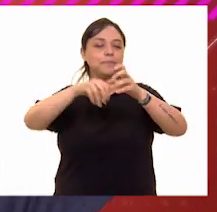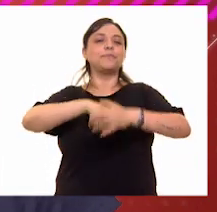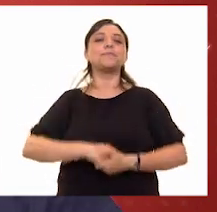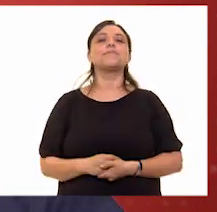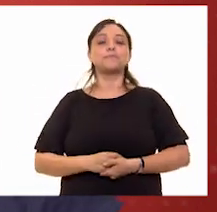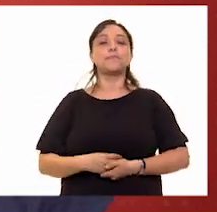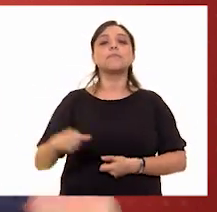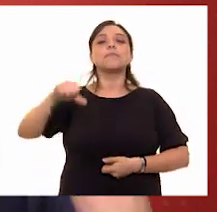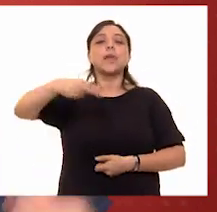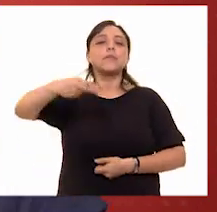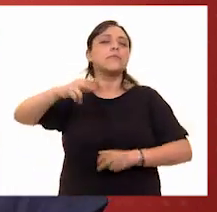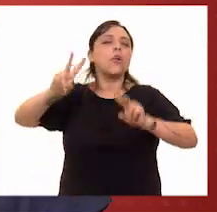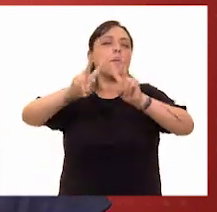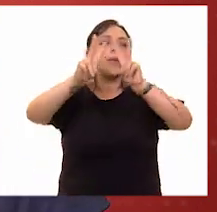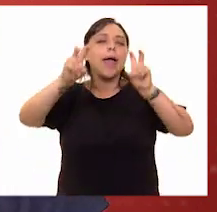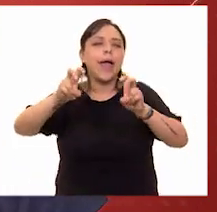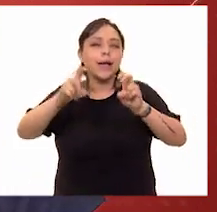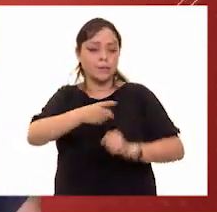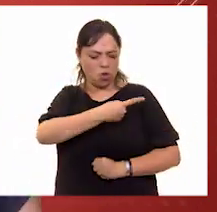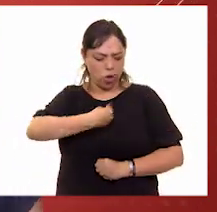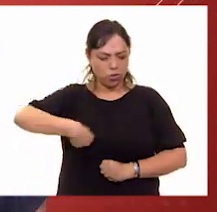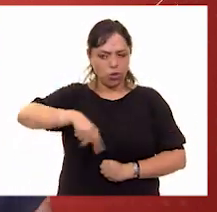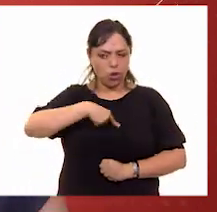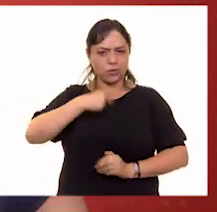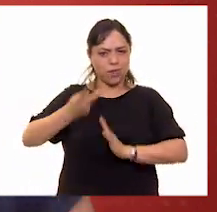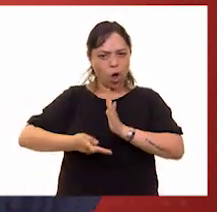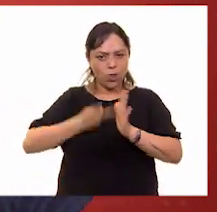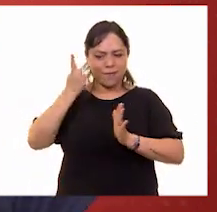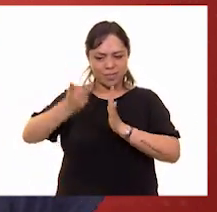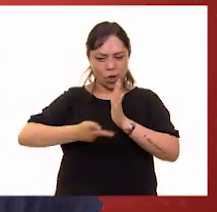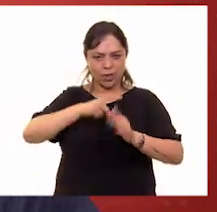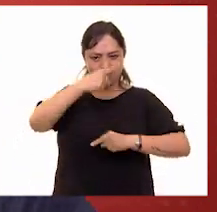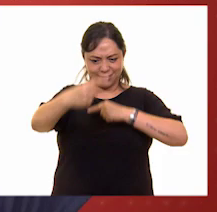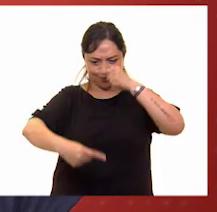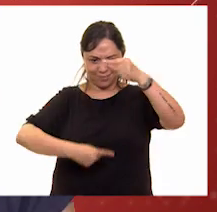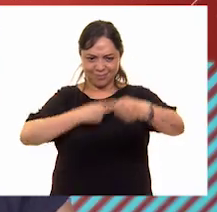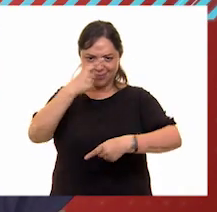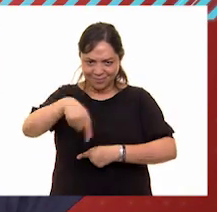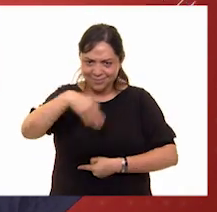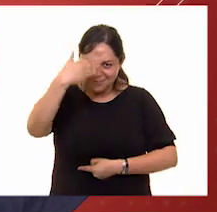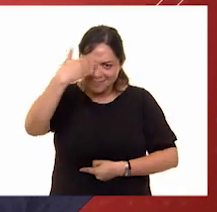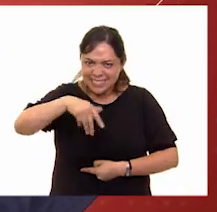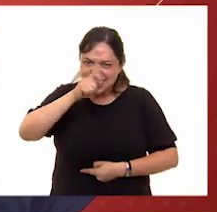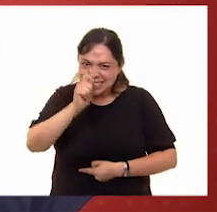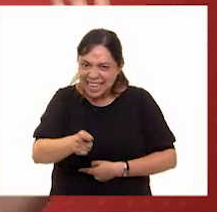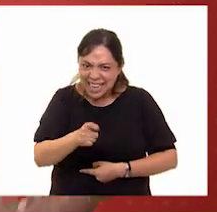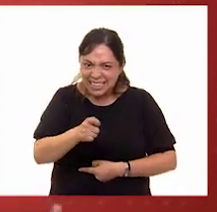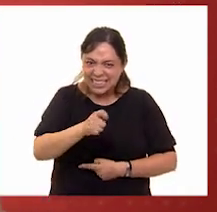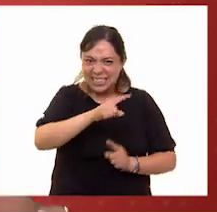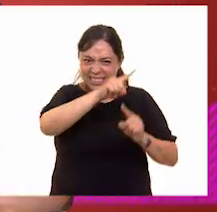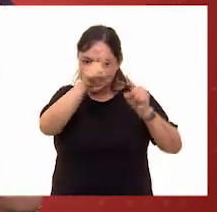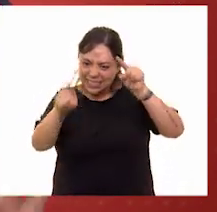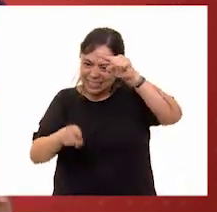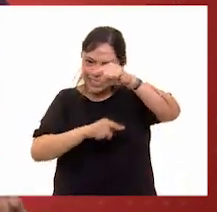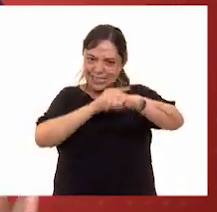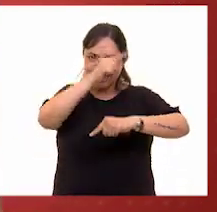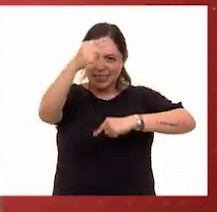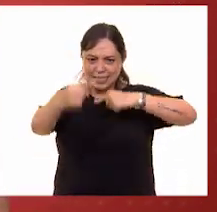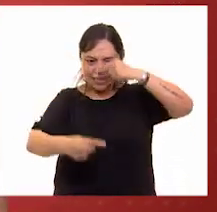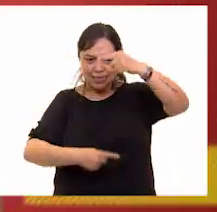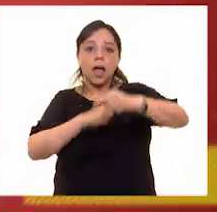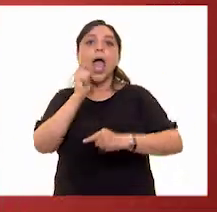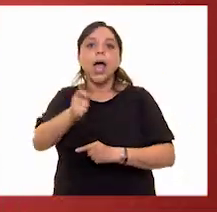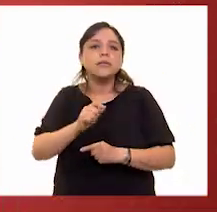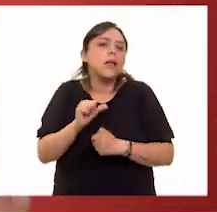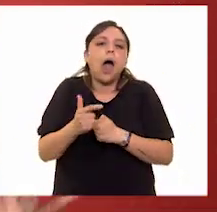hemos denominado poniéndonos cíclicos. Pero, ¿sabes lo que significa esto de cíclicos? Cíclico es algo que se